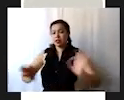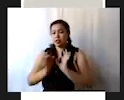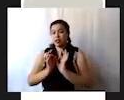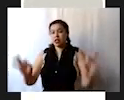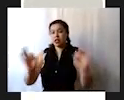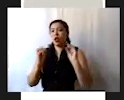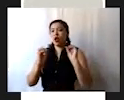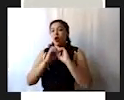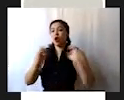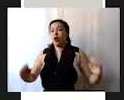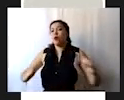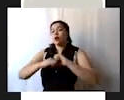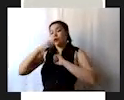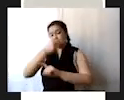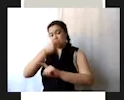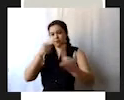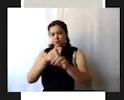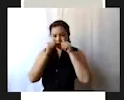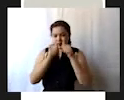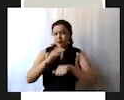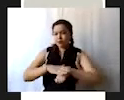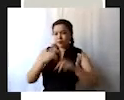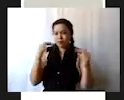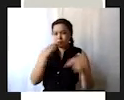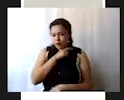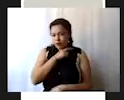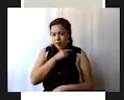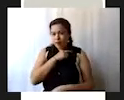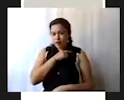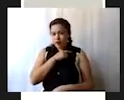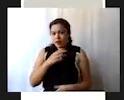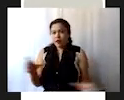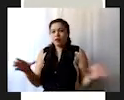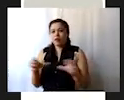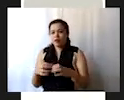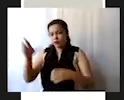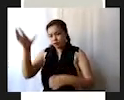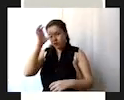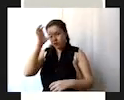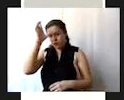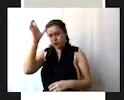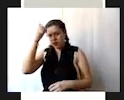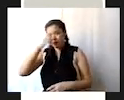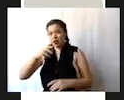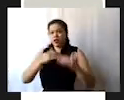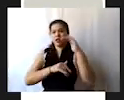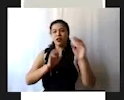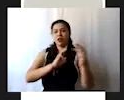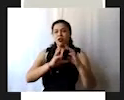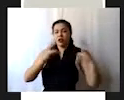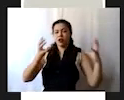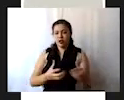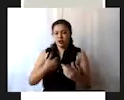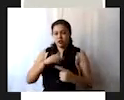puntuales dentro de los objetivos. Entonces, la misma comunidad científica que hizo el modelo de límites planetarios que les